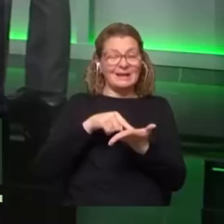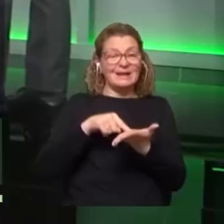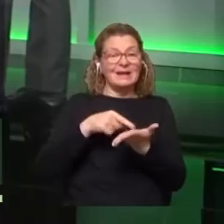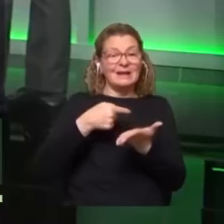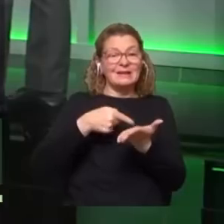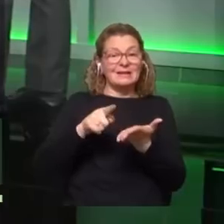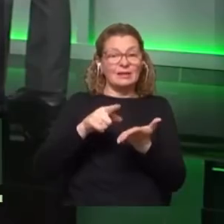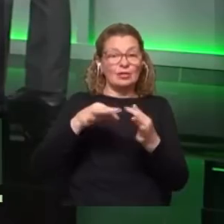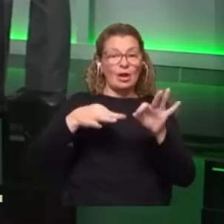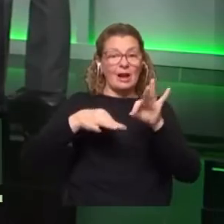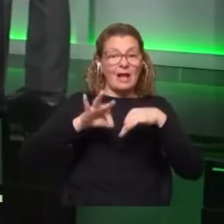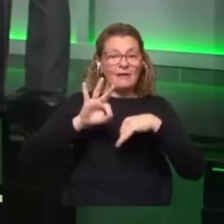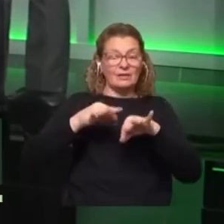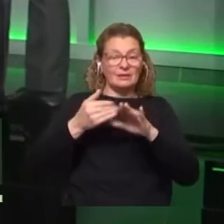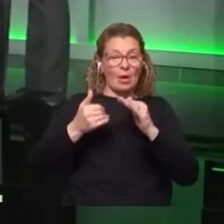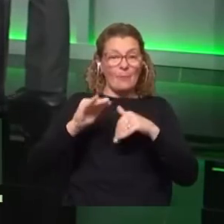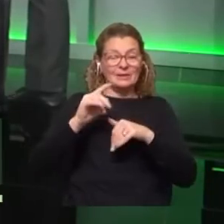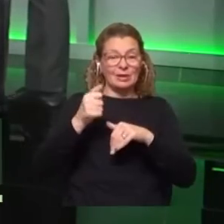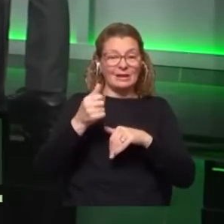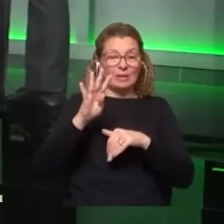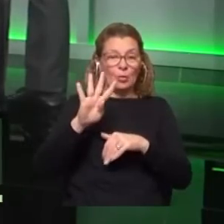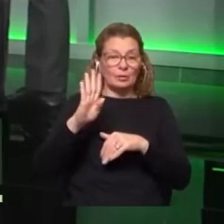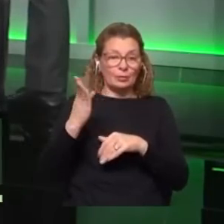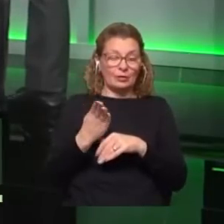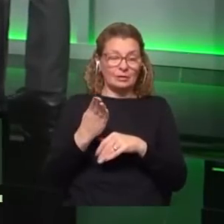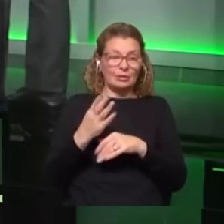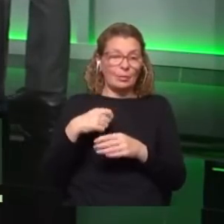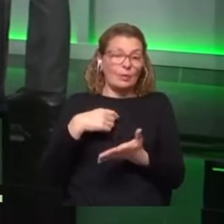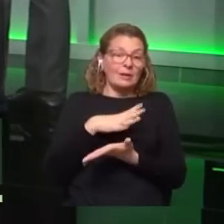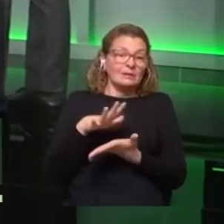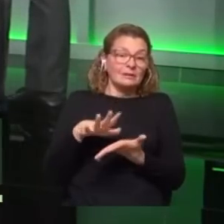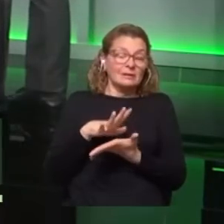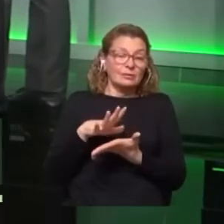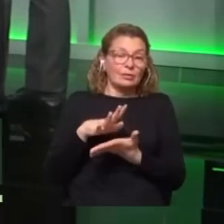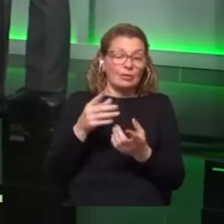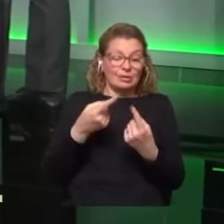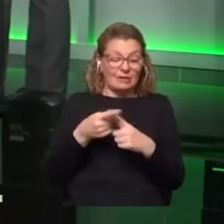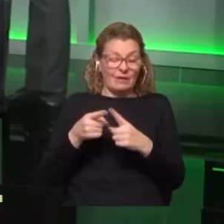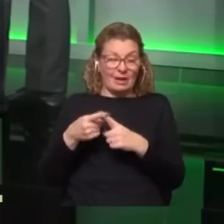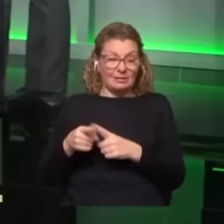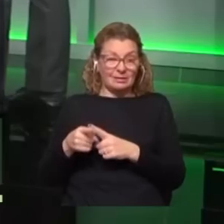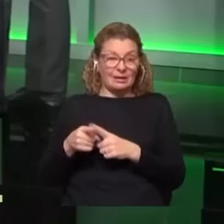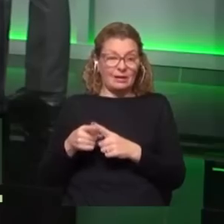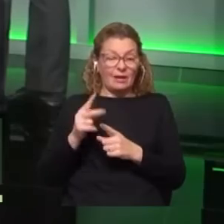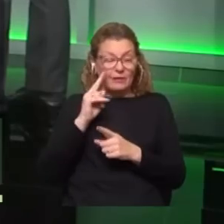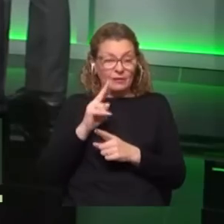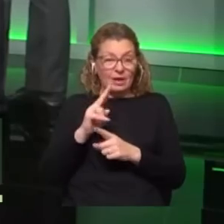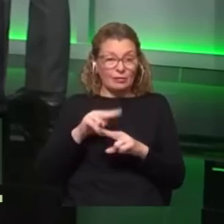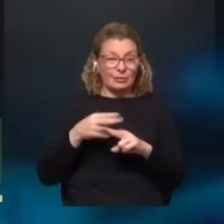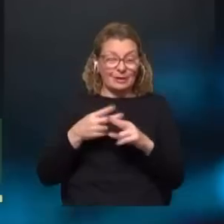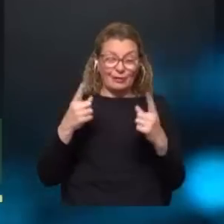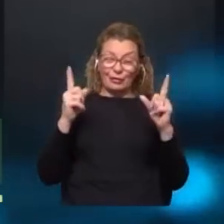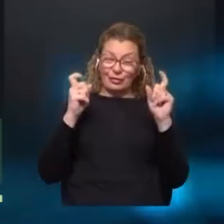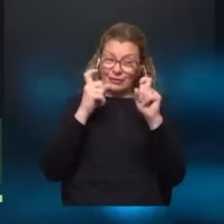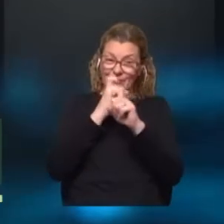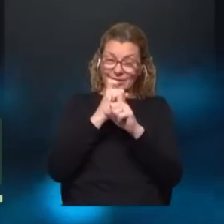las ventas experimentaron Un aumento casi del 4% es decir tenemos una situación heterogénea que nuevamente revela lo complejo